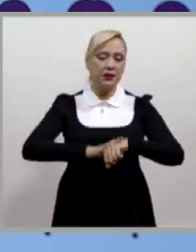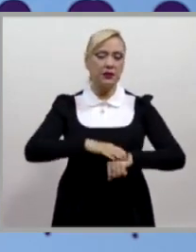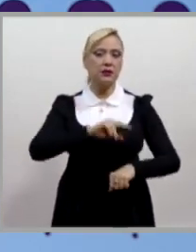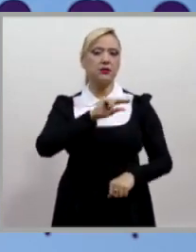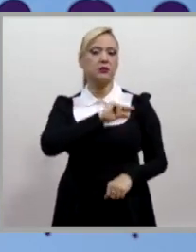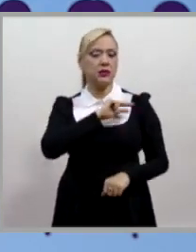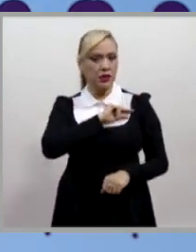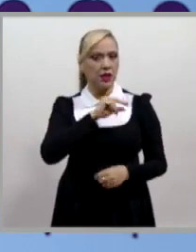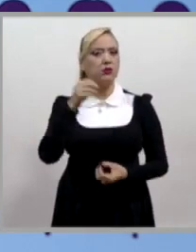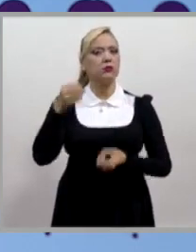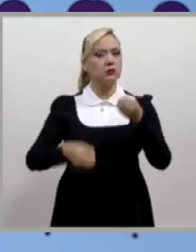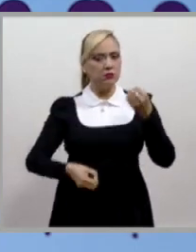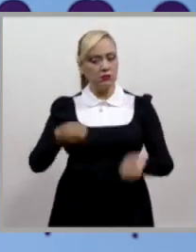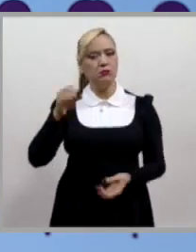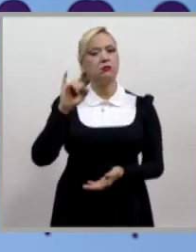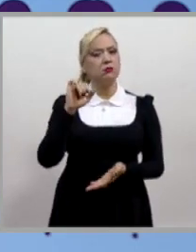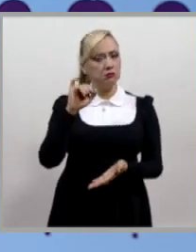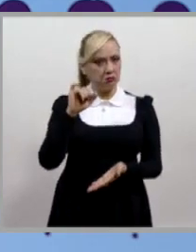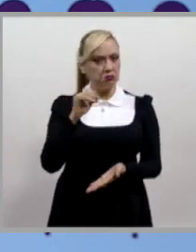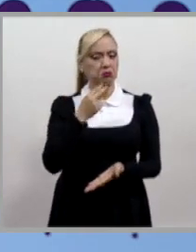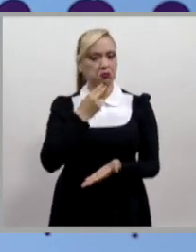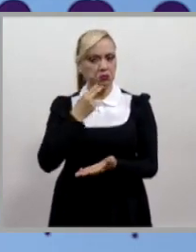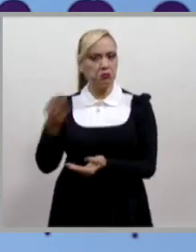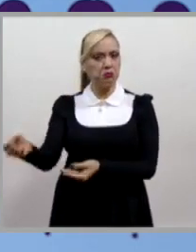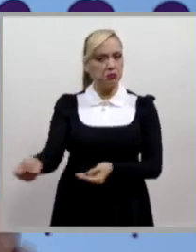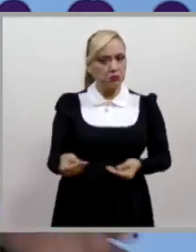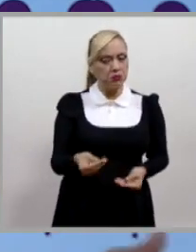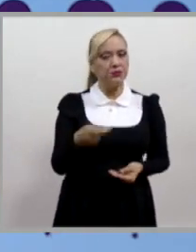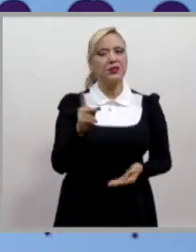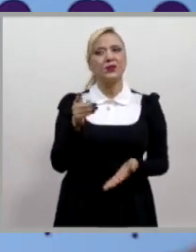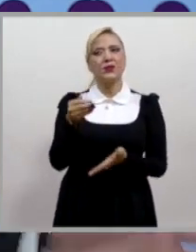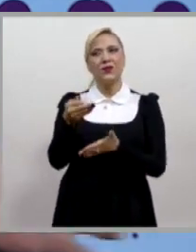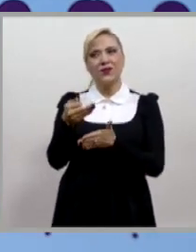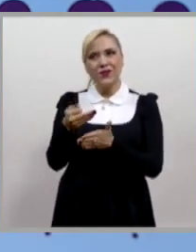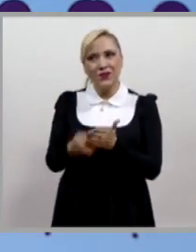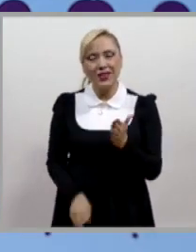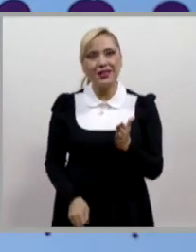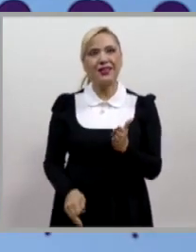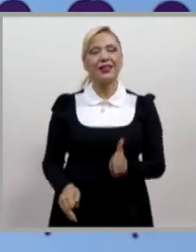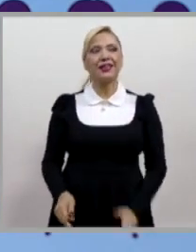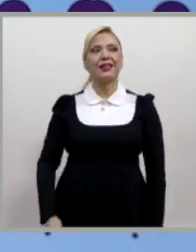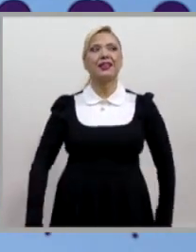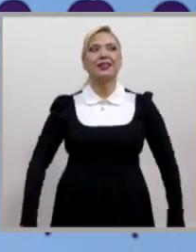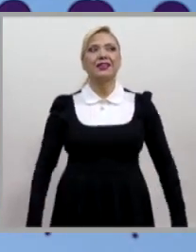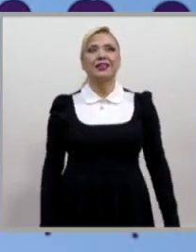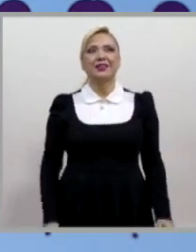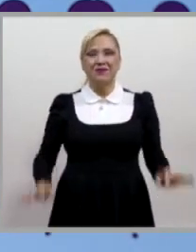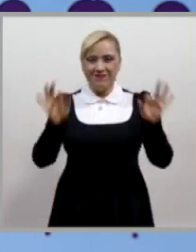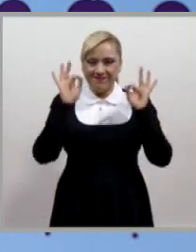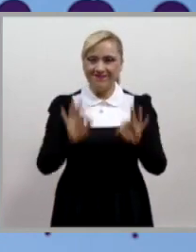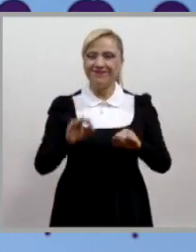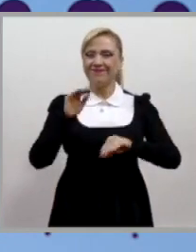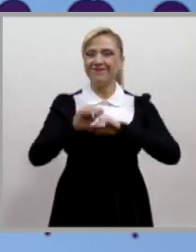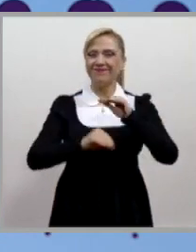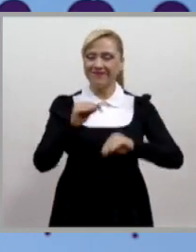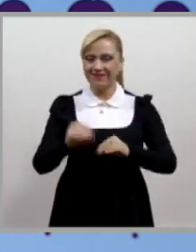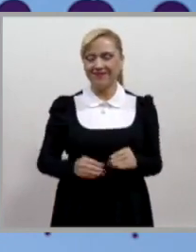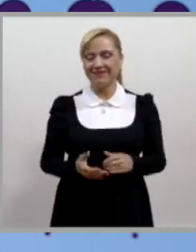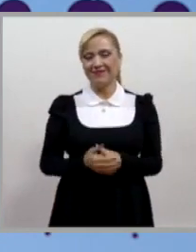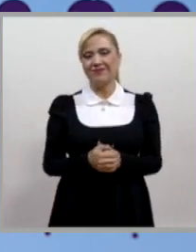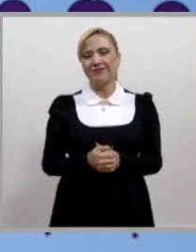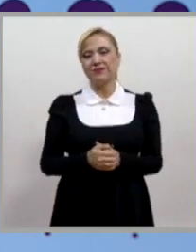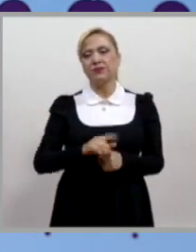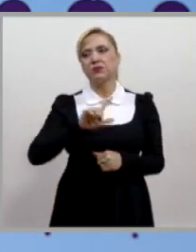emplean, pero bueno, me parece que falta que los refieren pues que sean empleados de manera adecuada, ¿no? Y